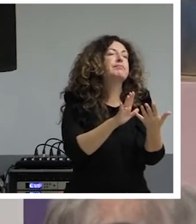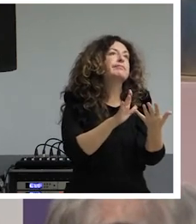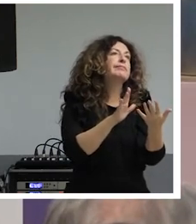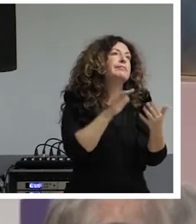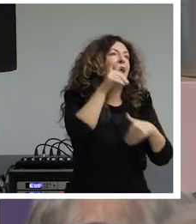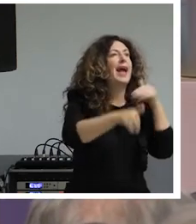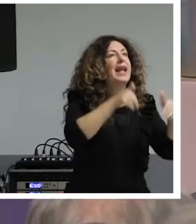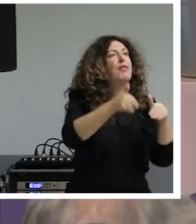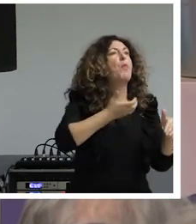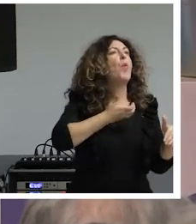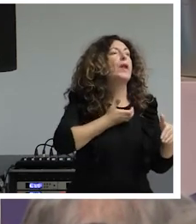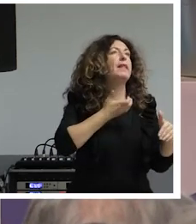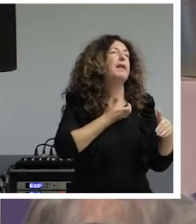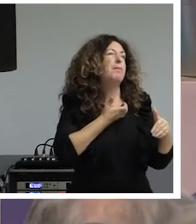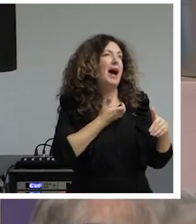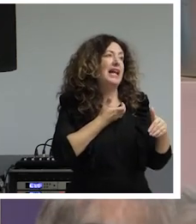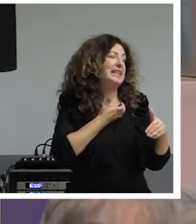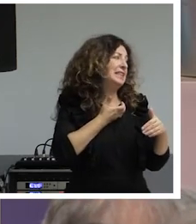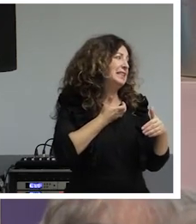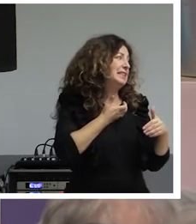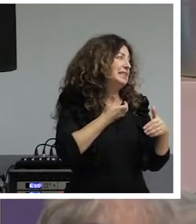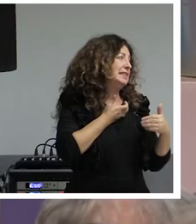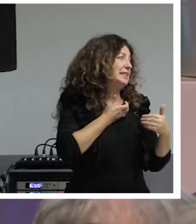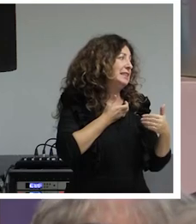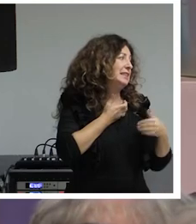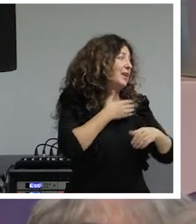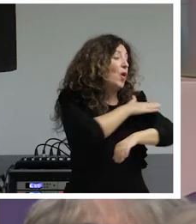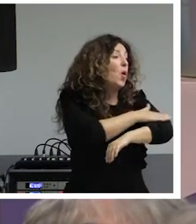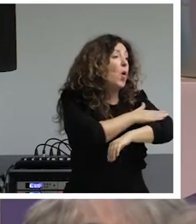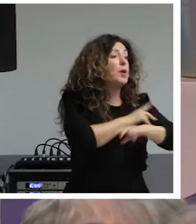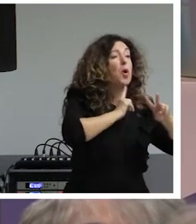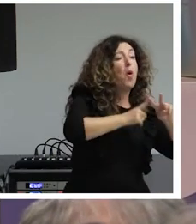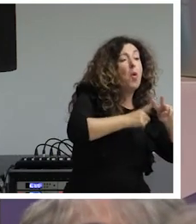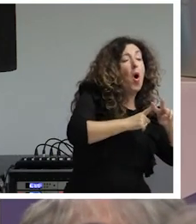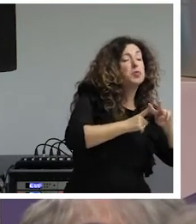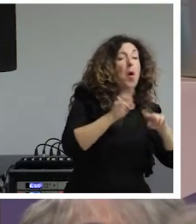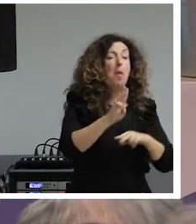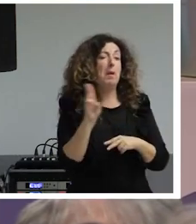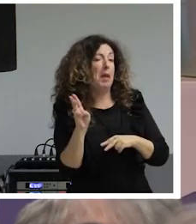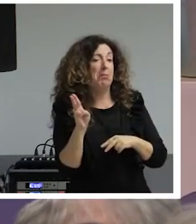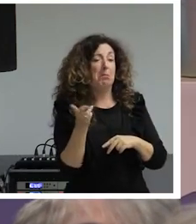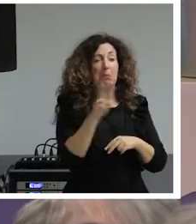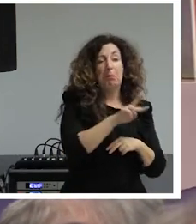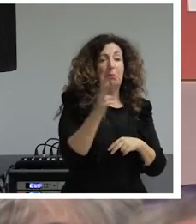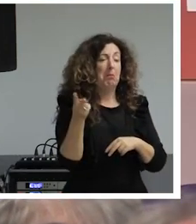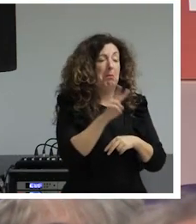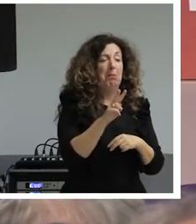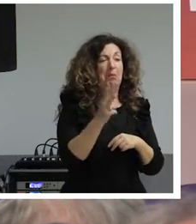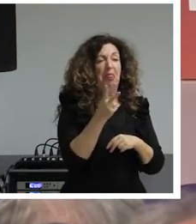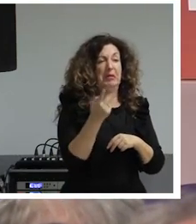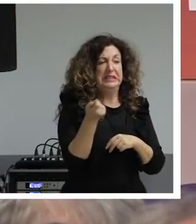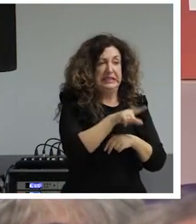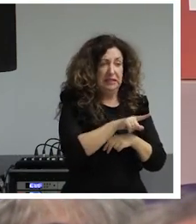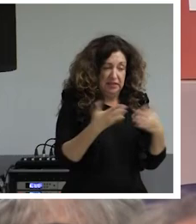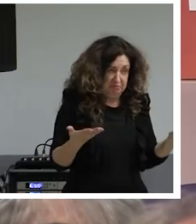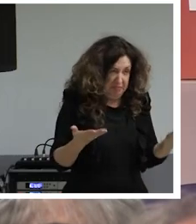entiende de otra forma y lo uno con la otra pregunta que era que cómo te enfrentas a un municipio Bueno cómo te